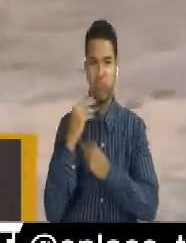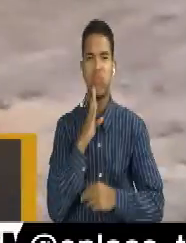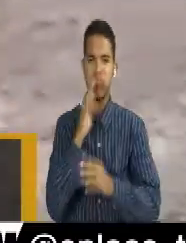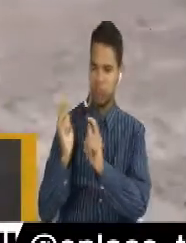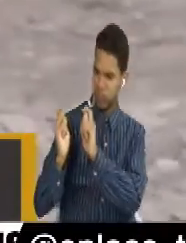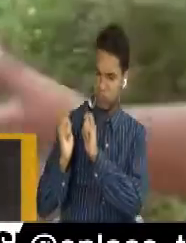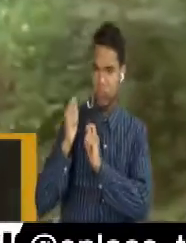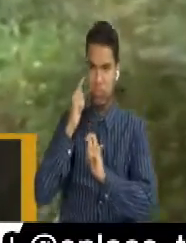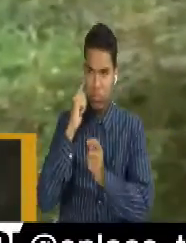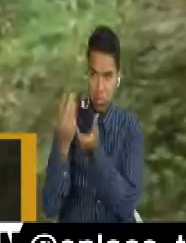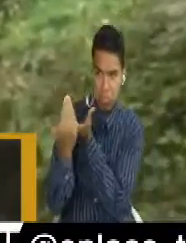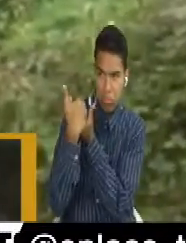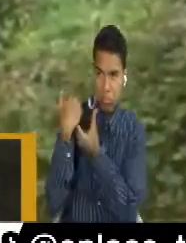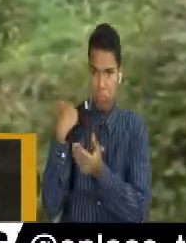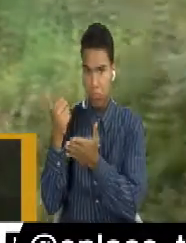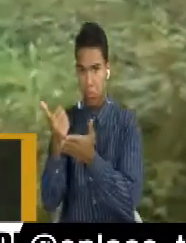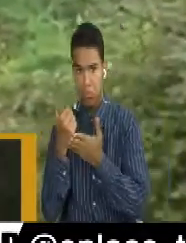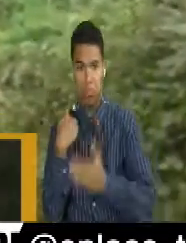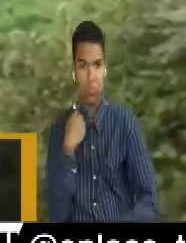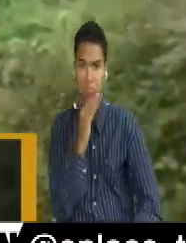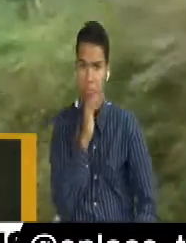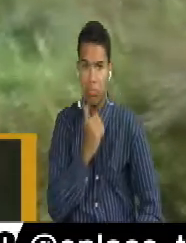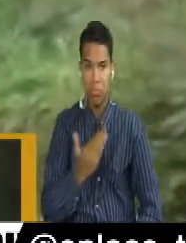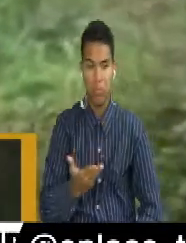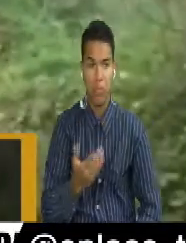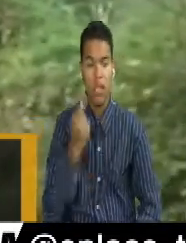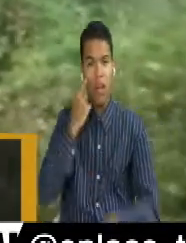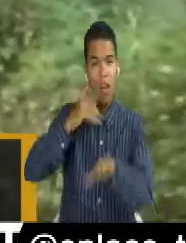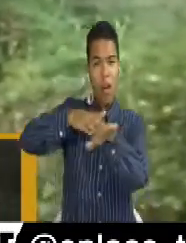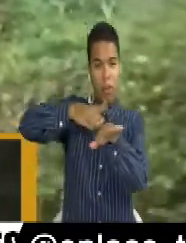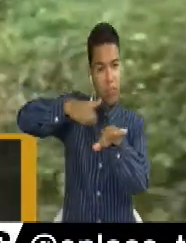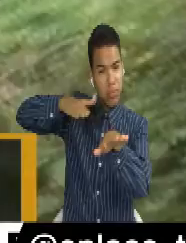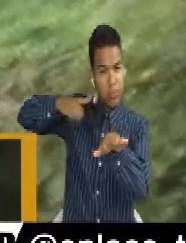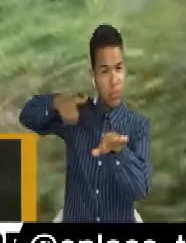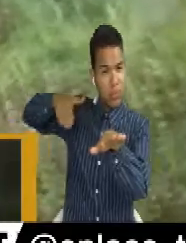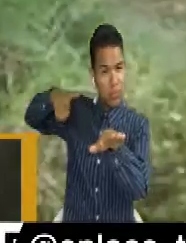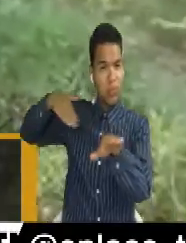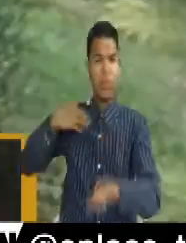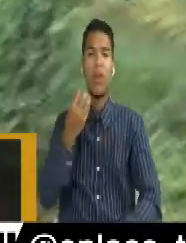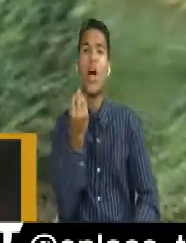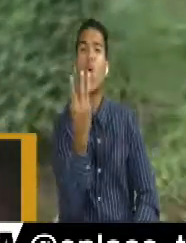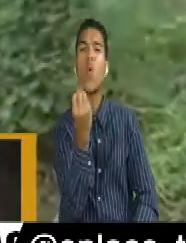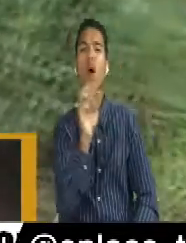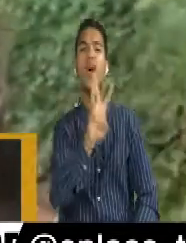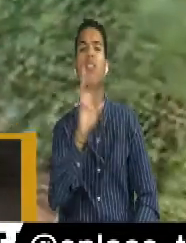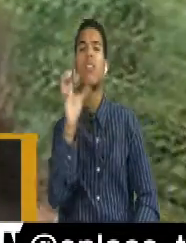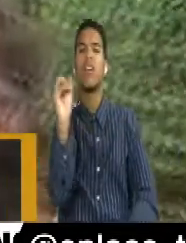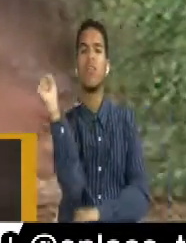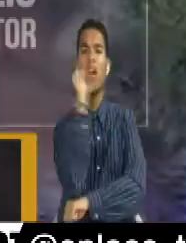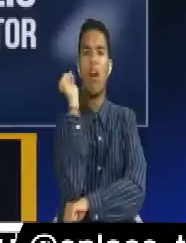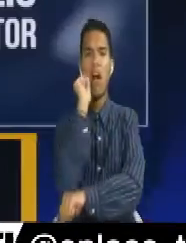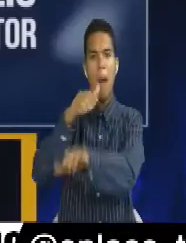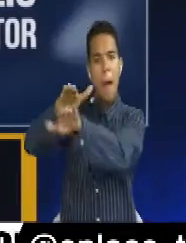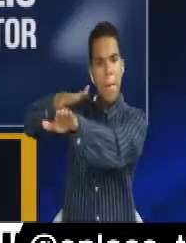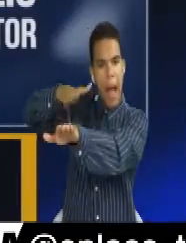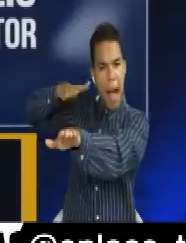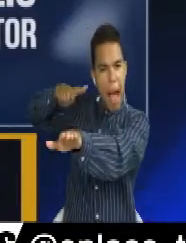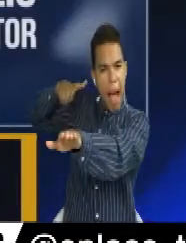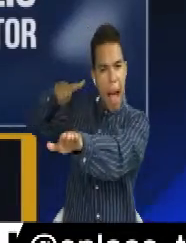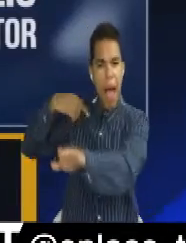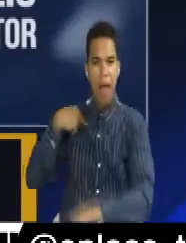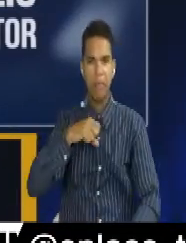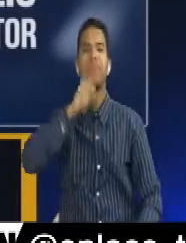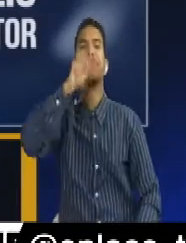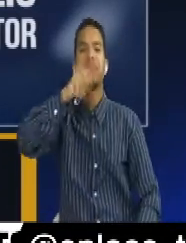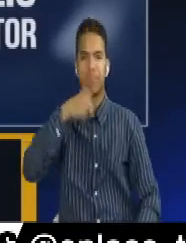querido ir. Son aproximadamente 30 vehículos con su carga los que se encuentran represados en esta zona. Sí, claro, estamos todos